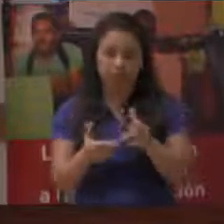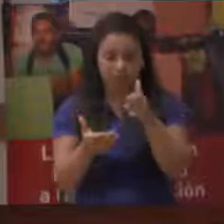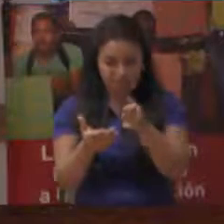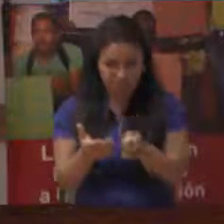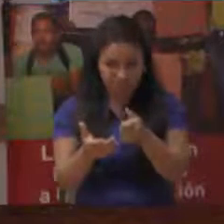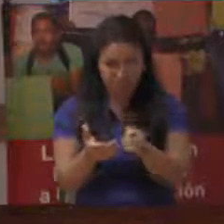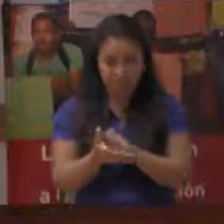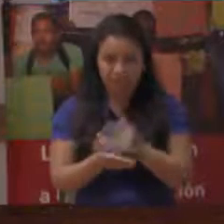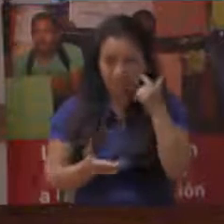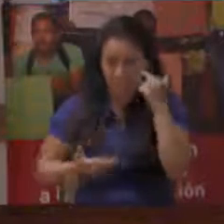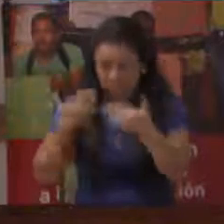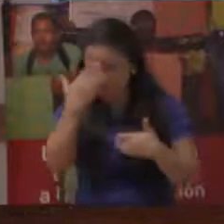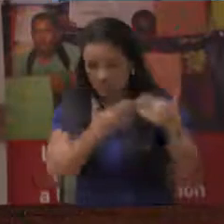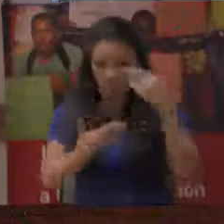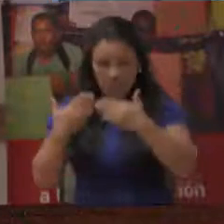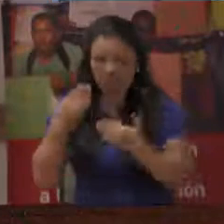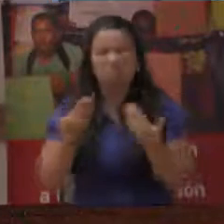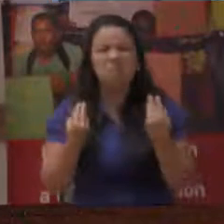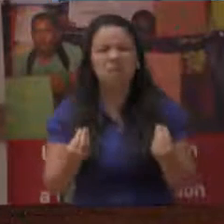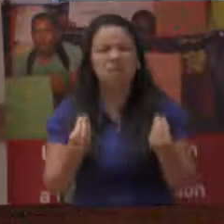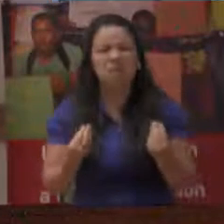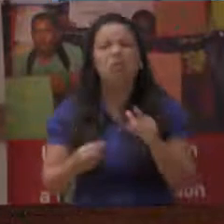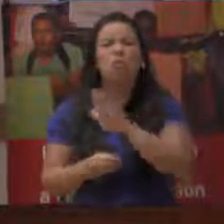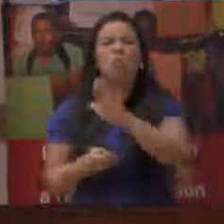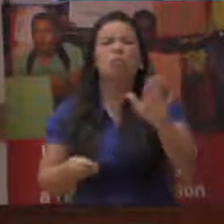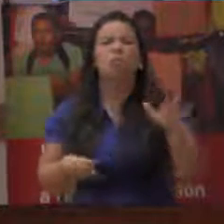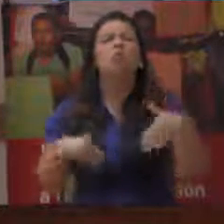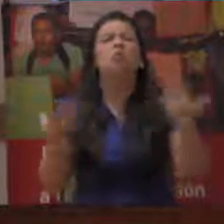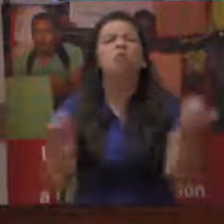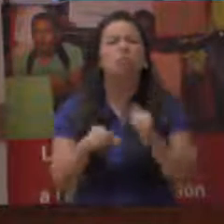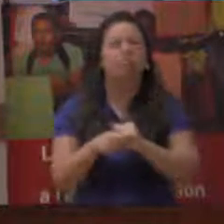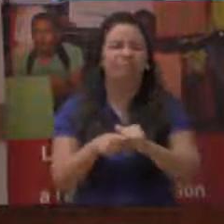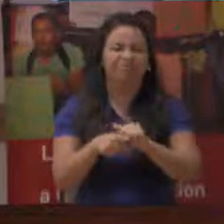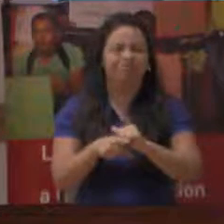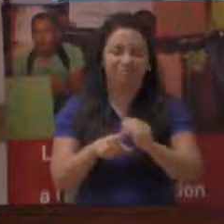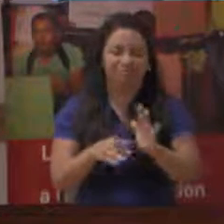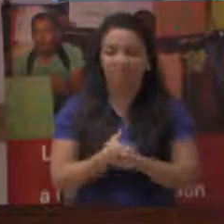prueba para saber y para ver cómo funciona. Vamos a hacerlo.